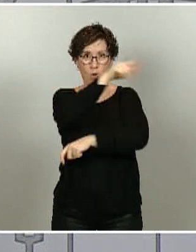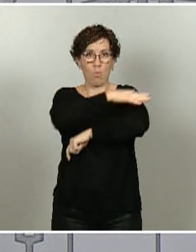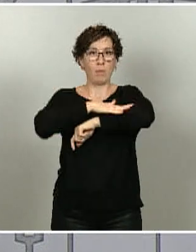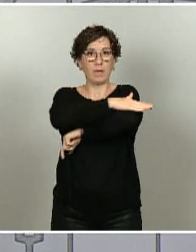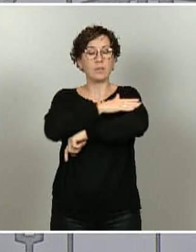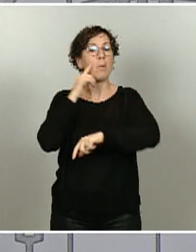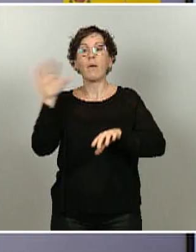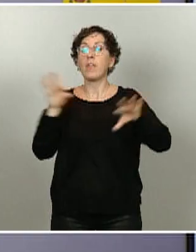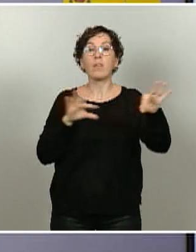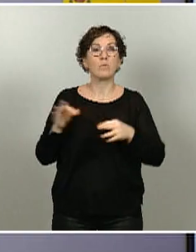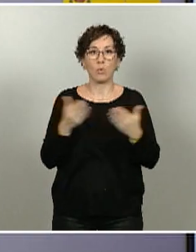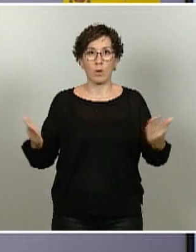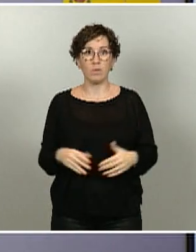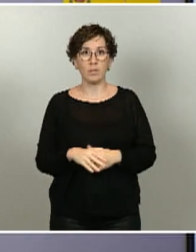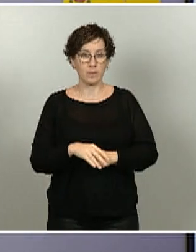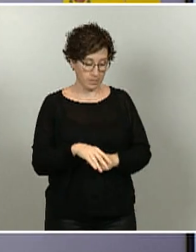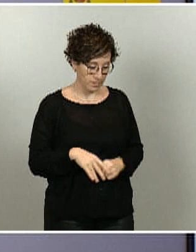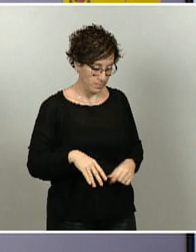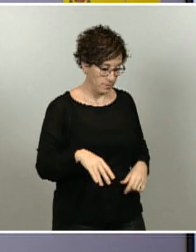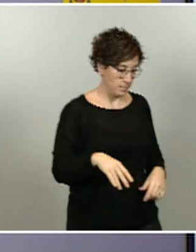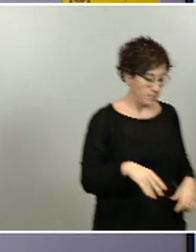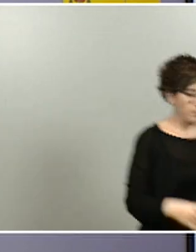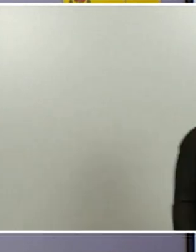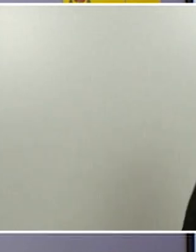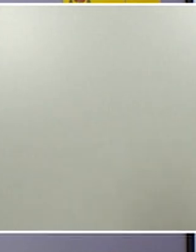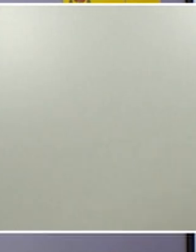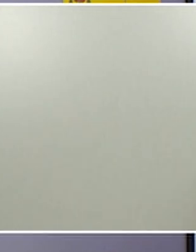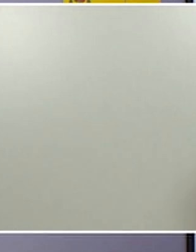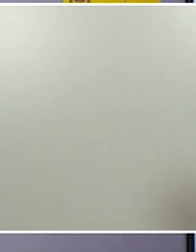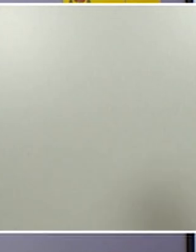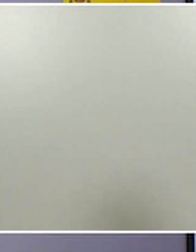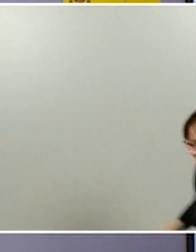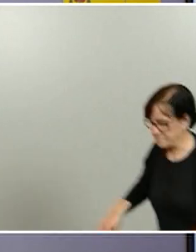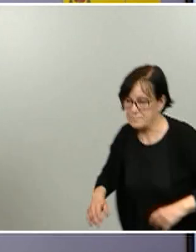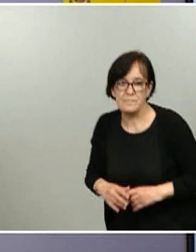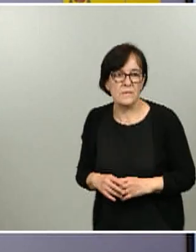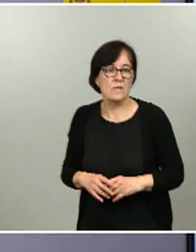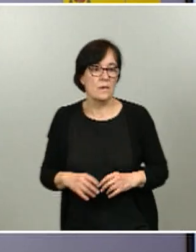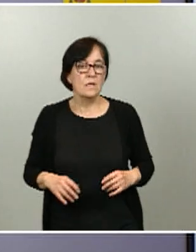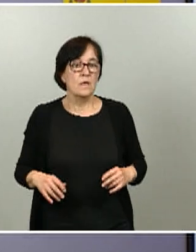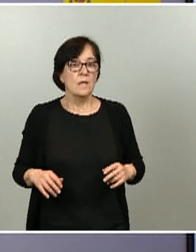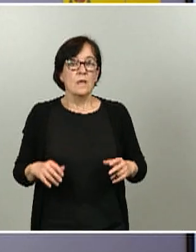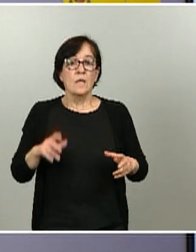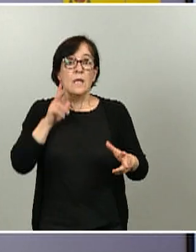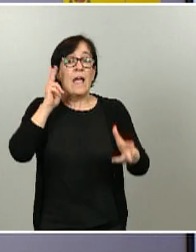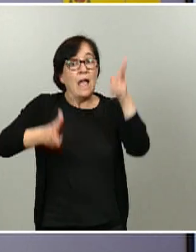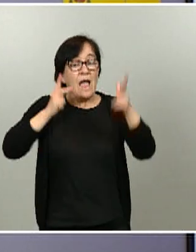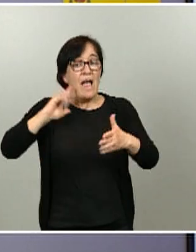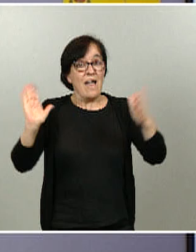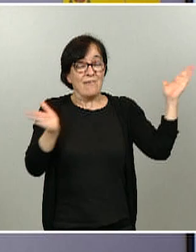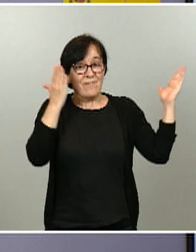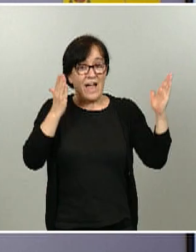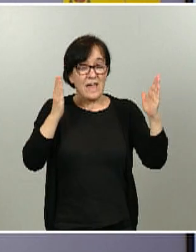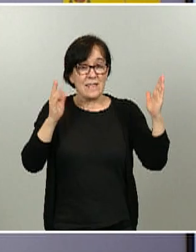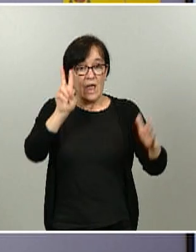finales. En cuanto a Euskadi, el pase a fase 2, Euskadi el lunes que viene habrá estado ya, si no me equivoco,